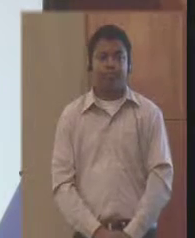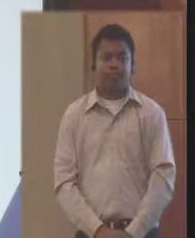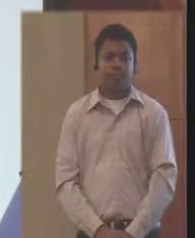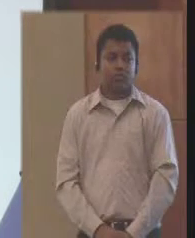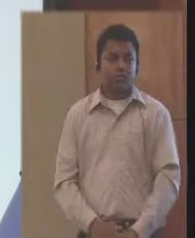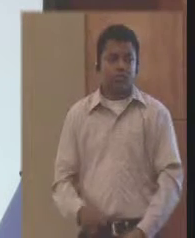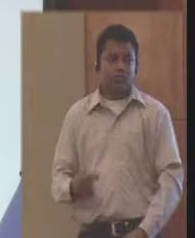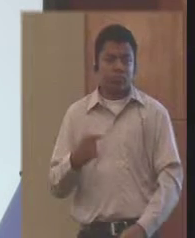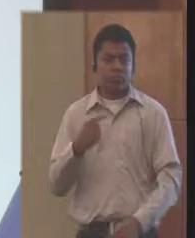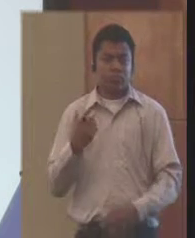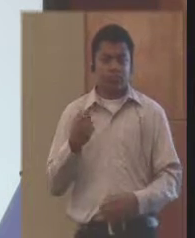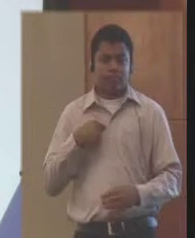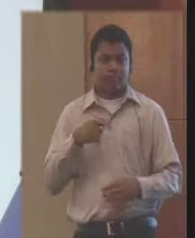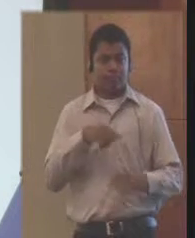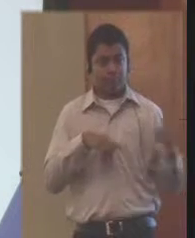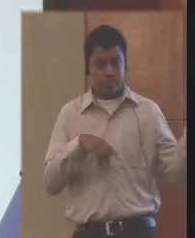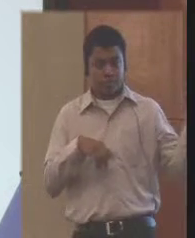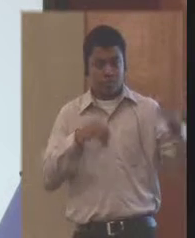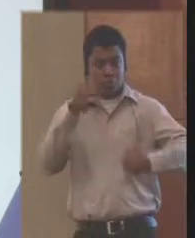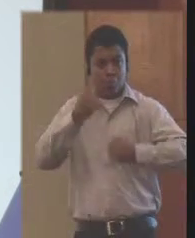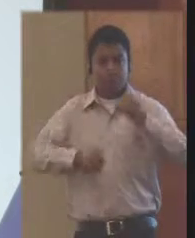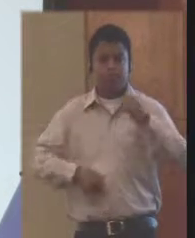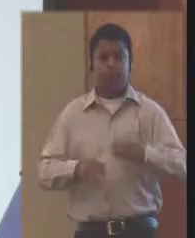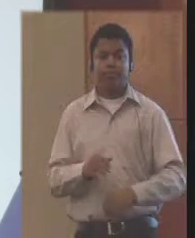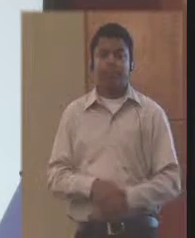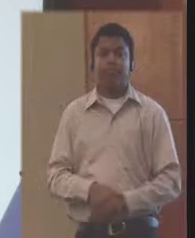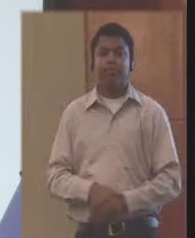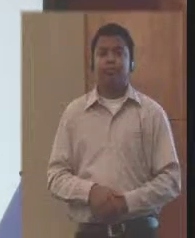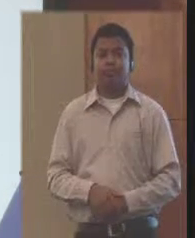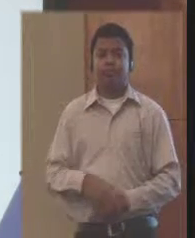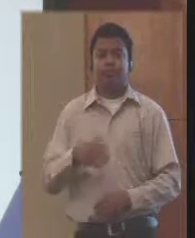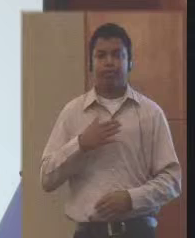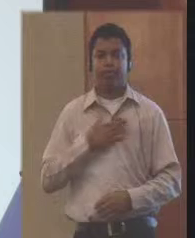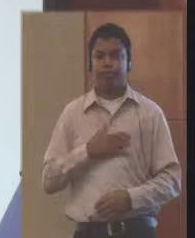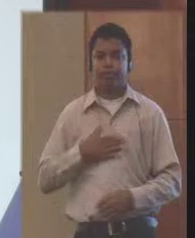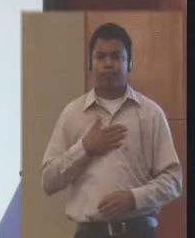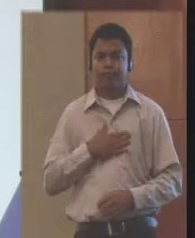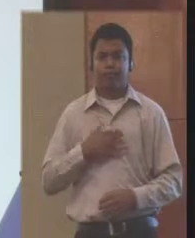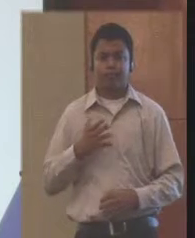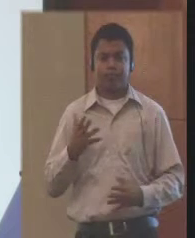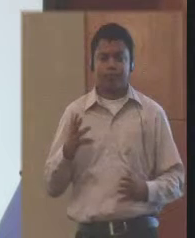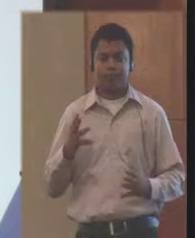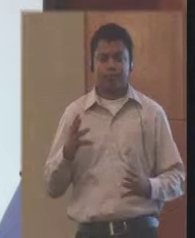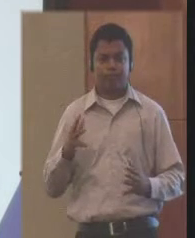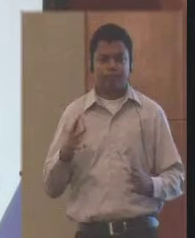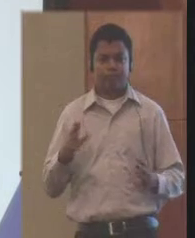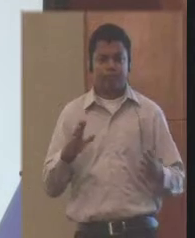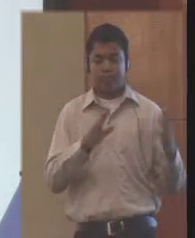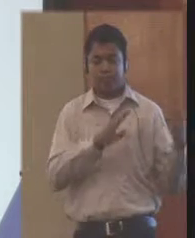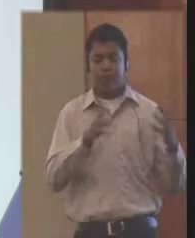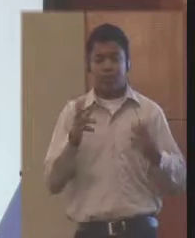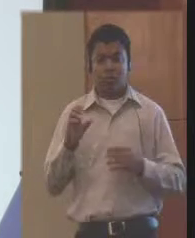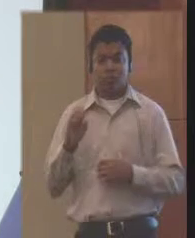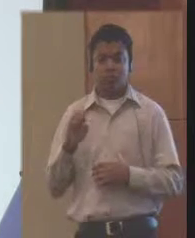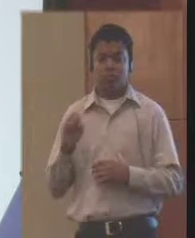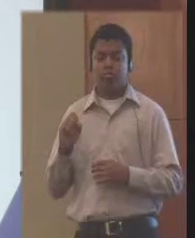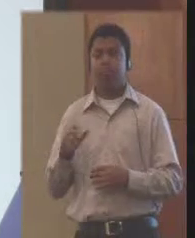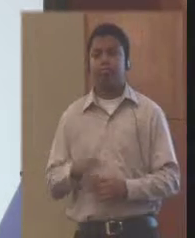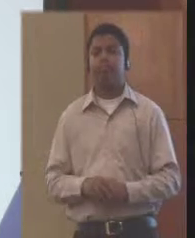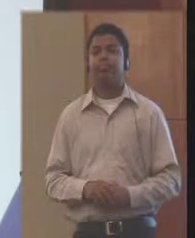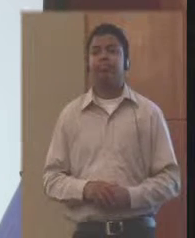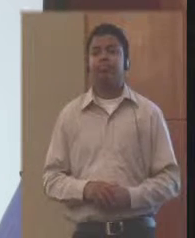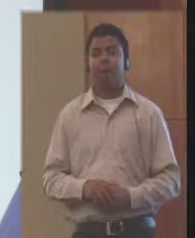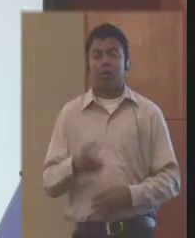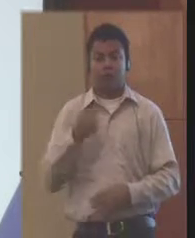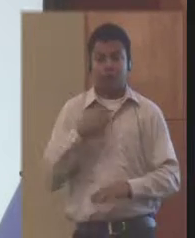Esta es mi diapositiva final, y me gustaría llevar la atención a lo que acaba de adoptar la OCDE